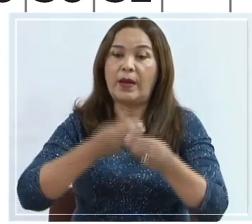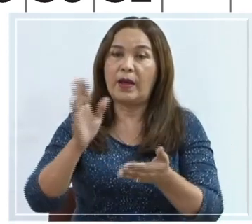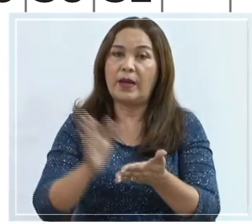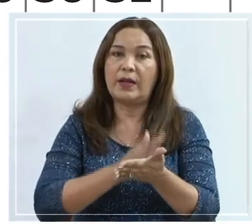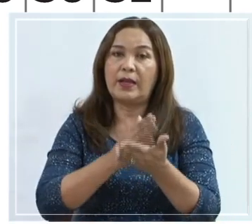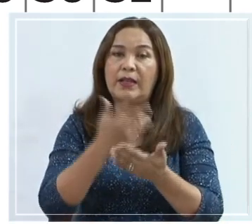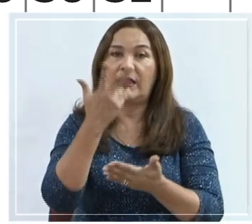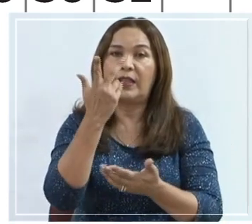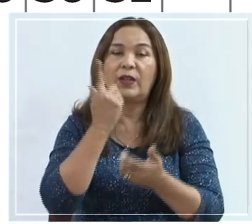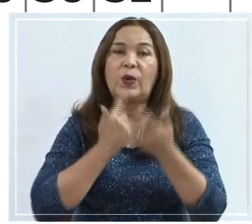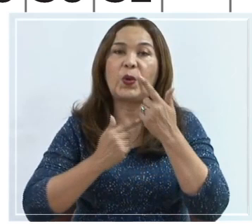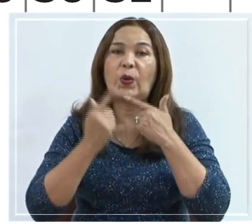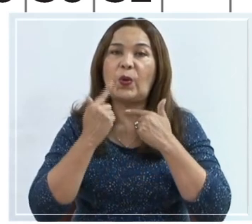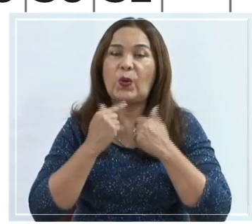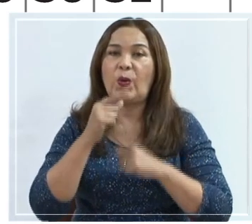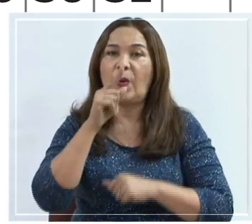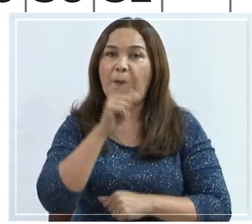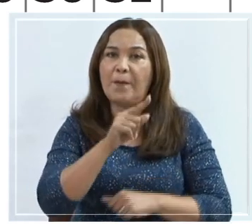revista tricolor